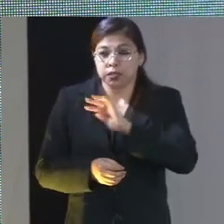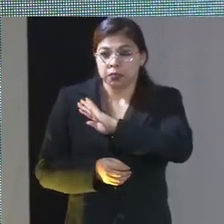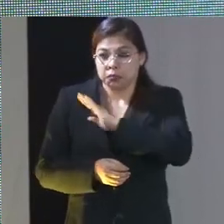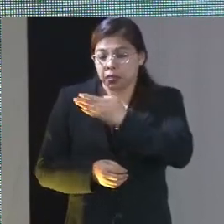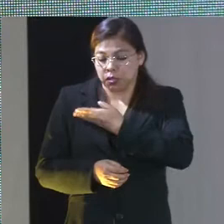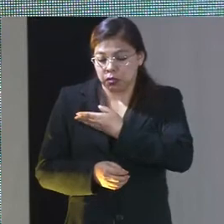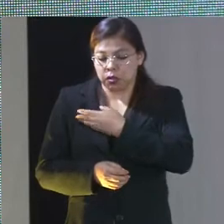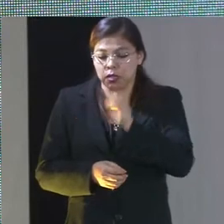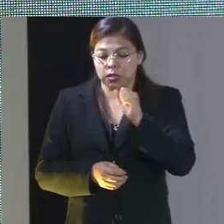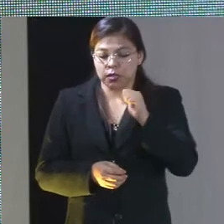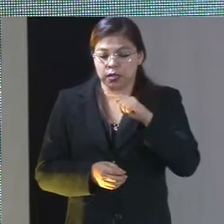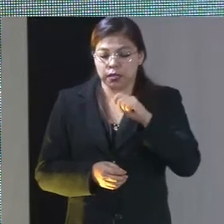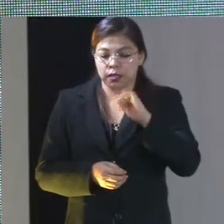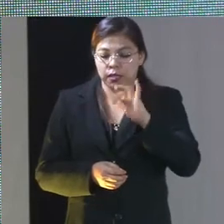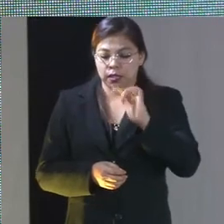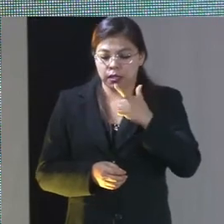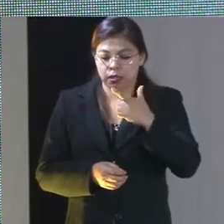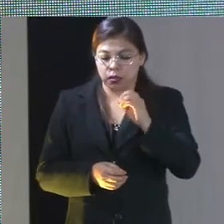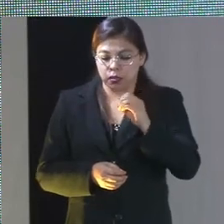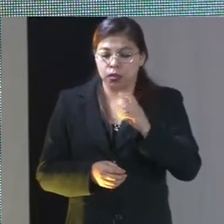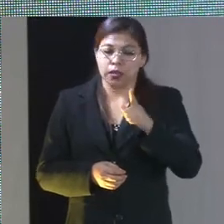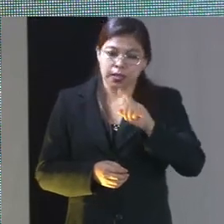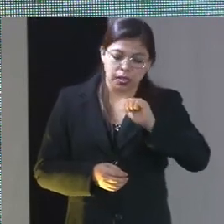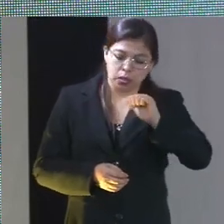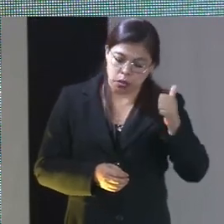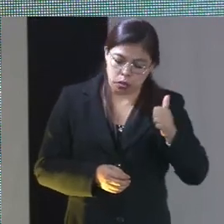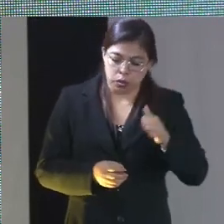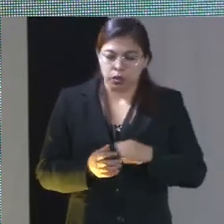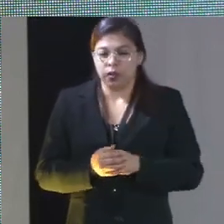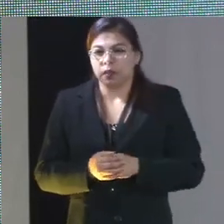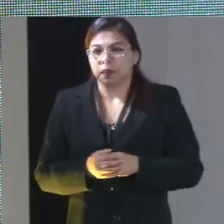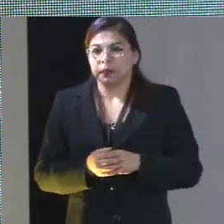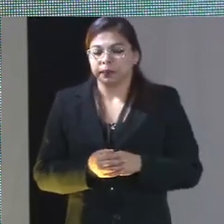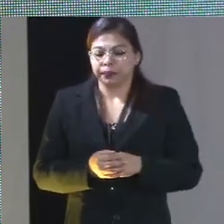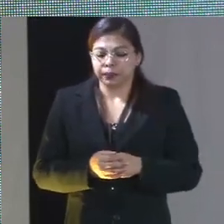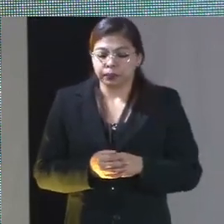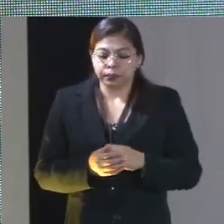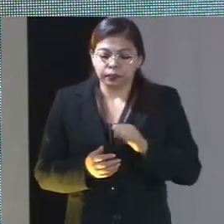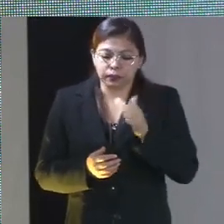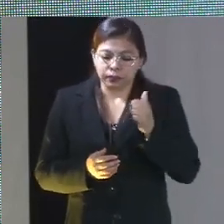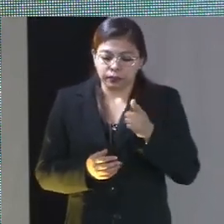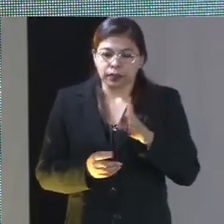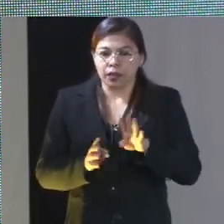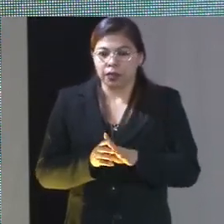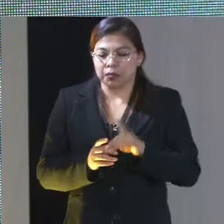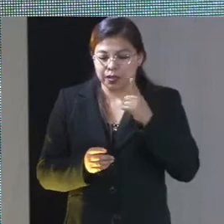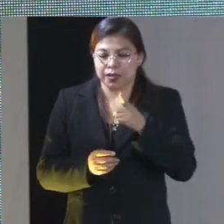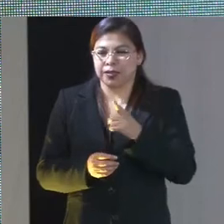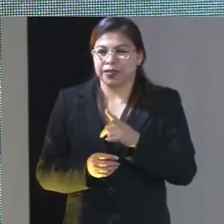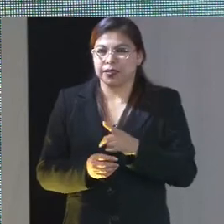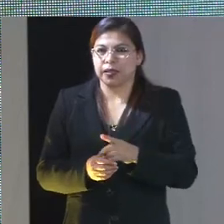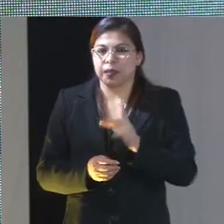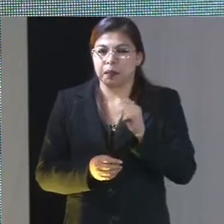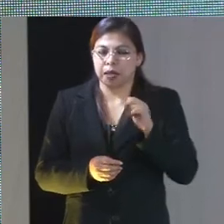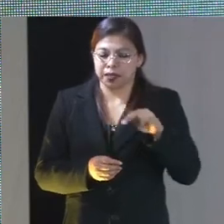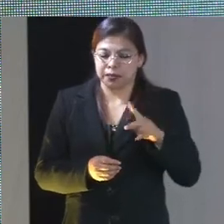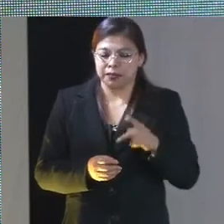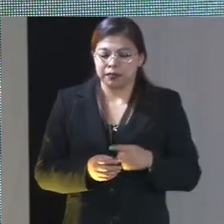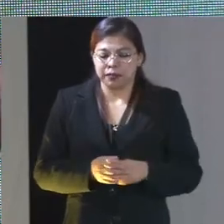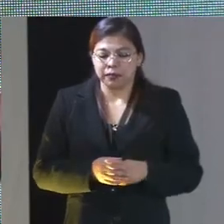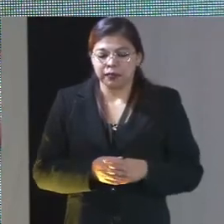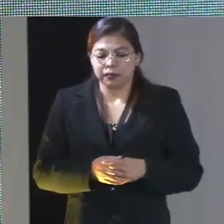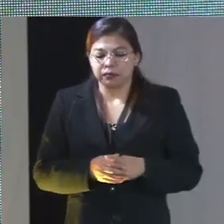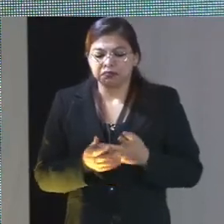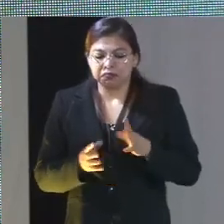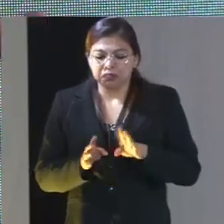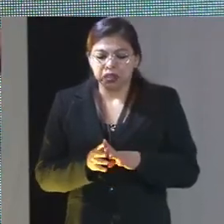Abascal. Tuvimos un Abascal por acá. Este es otro, es Santiago Abascal. El otro estaba vinculado al PAN, este no está vinculado al PAN, sino a Vox, pero